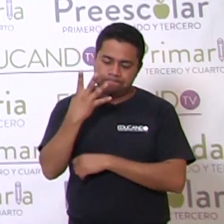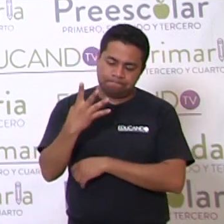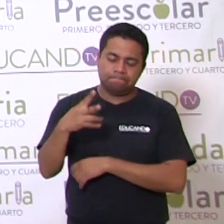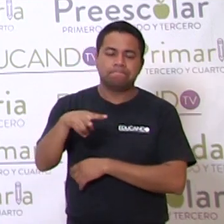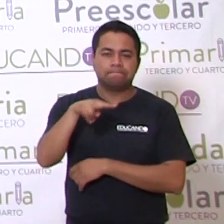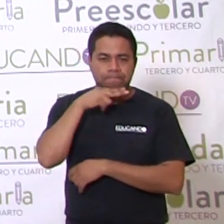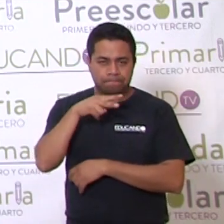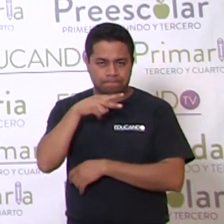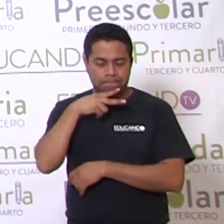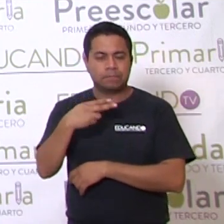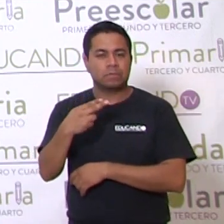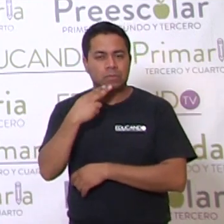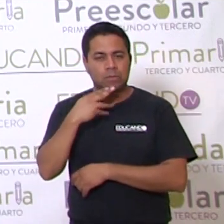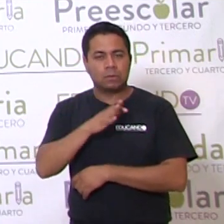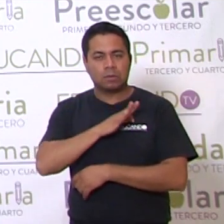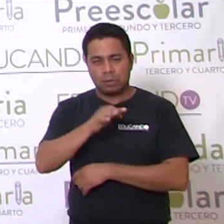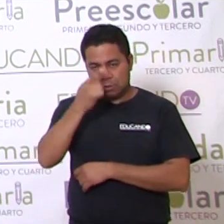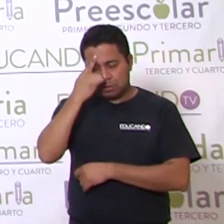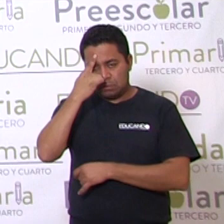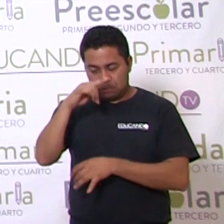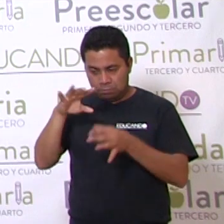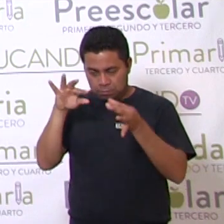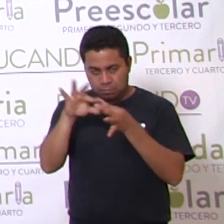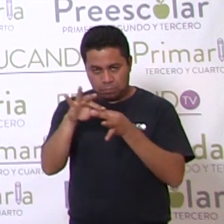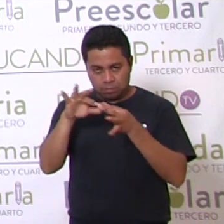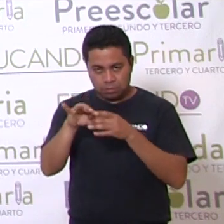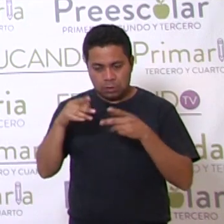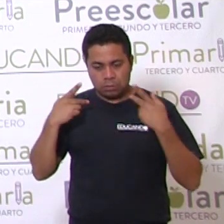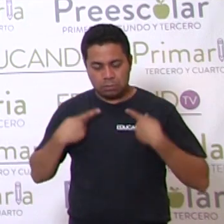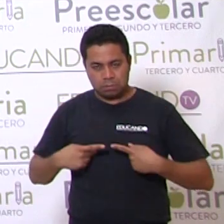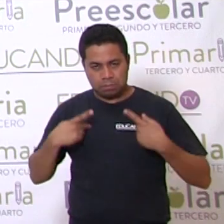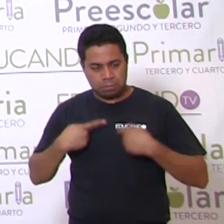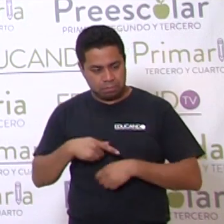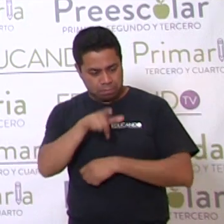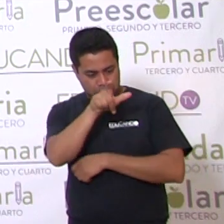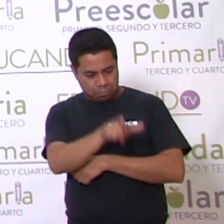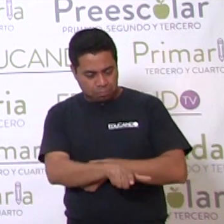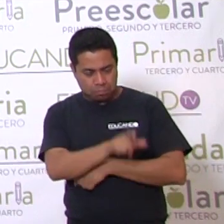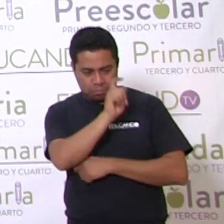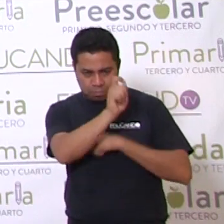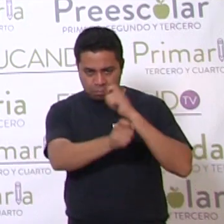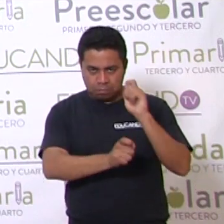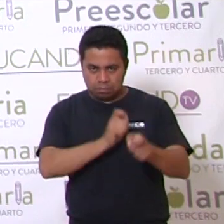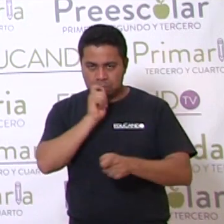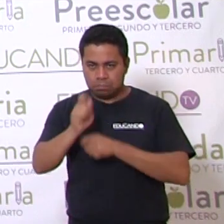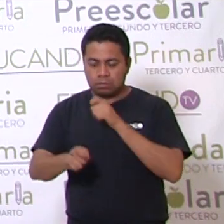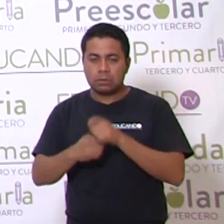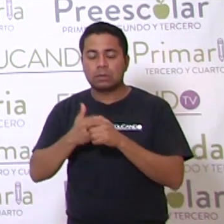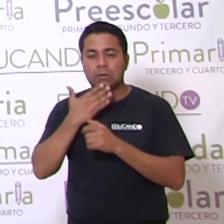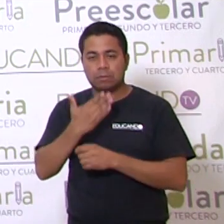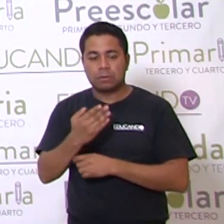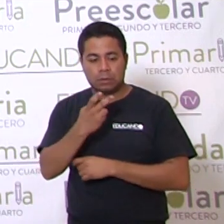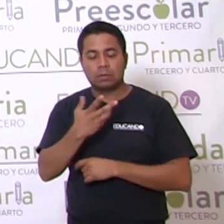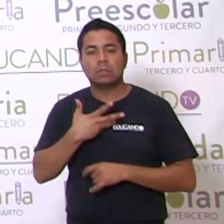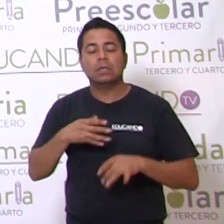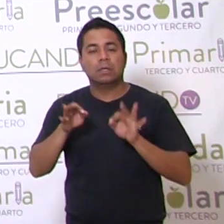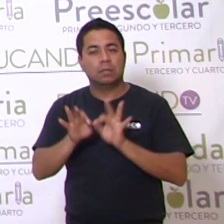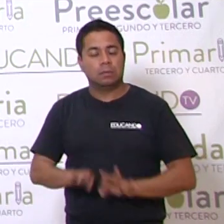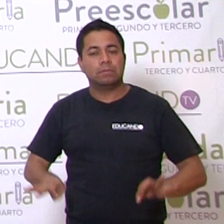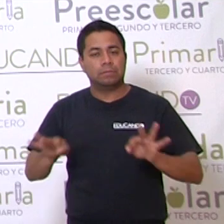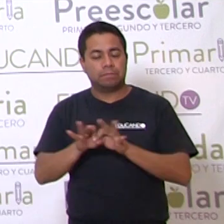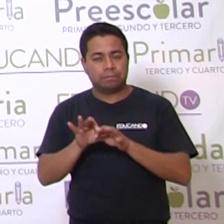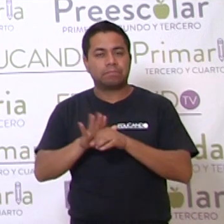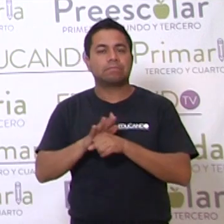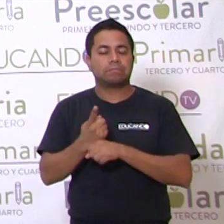ser utilizados para poder describir personas. ¿Bien? Esta parte es muy importante